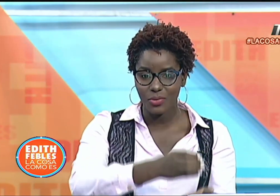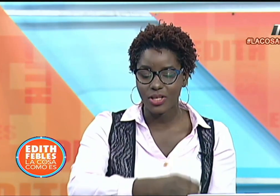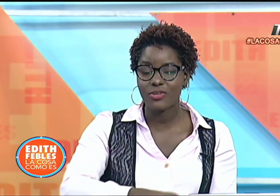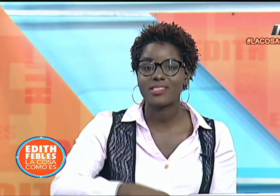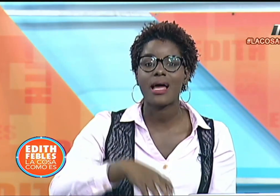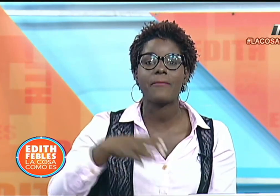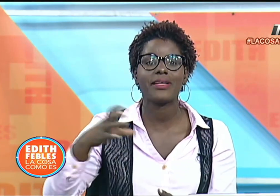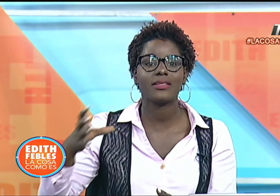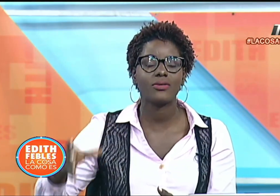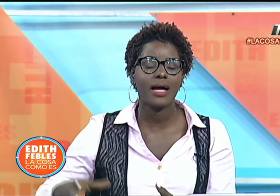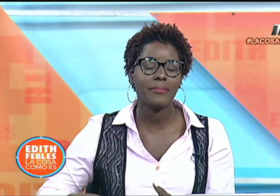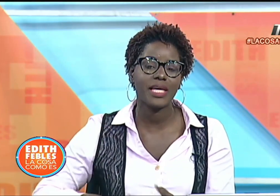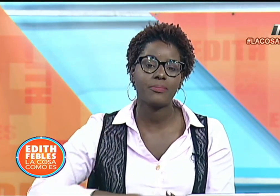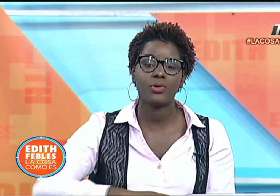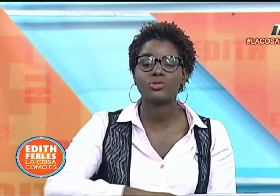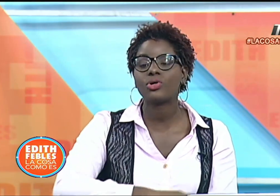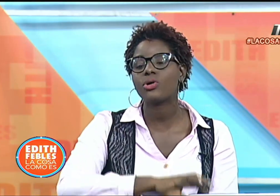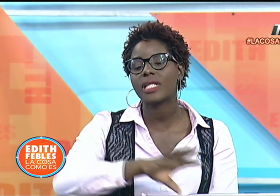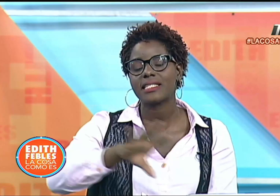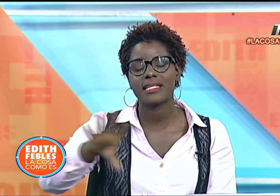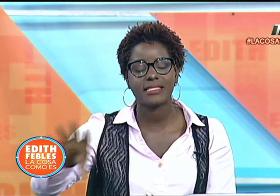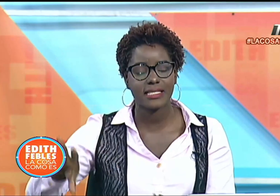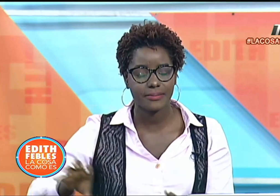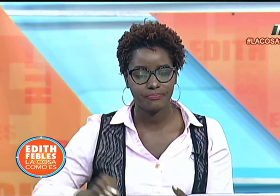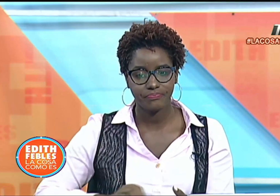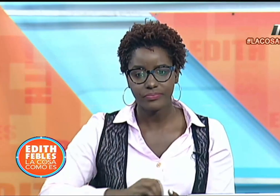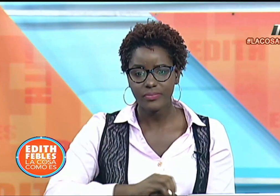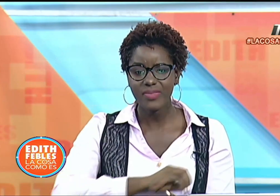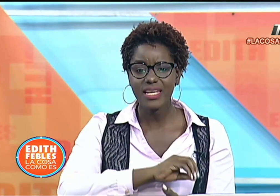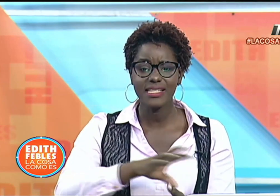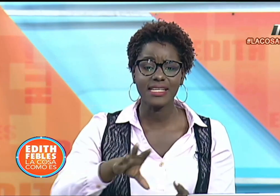es el modelo que se ha pedido cambiar por todas